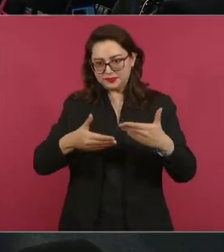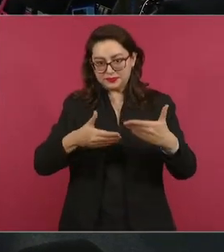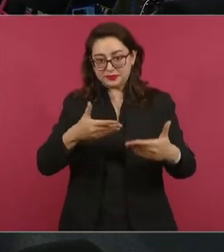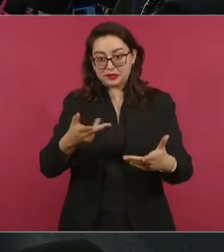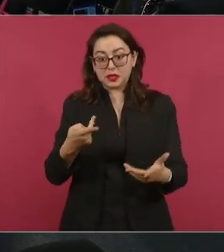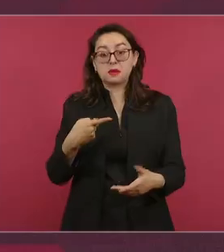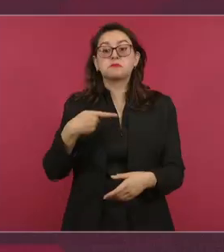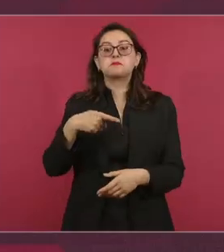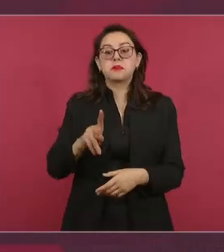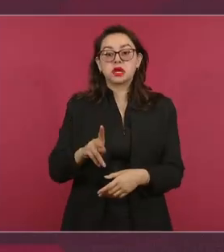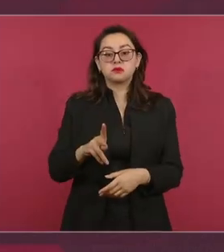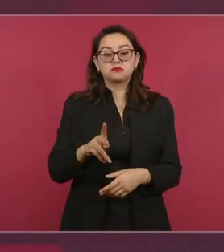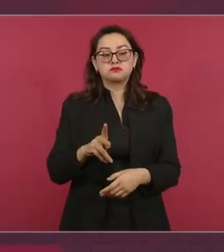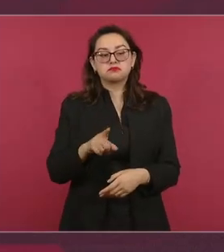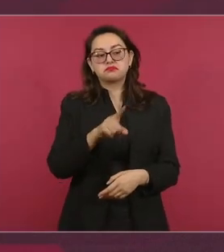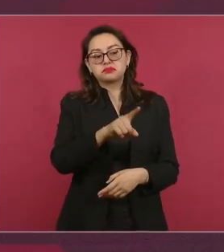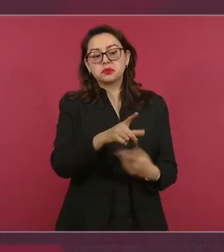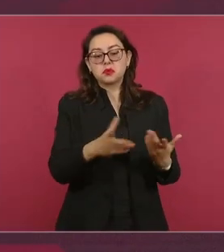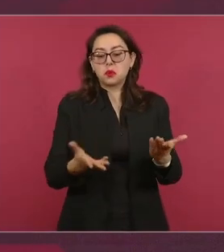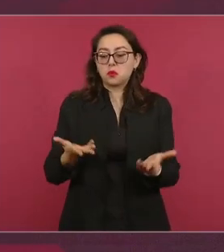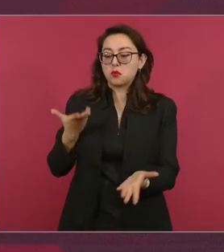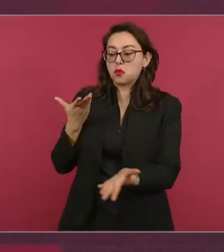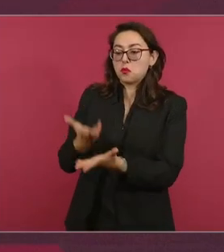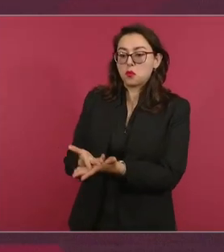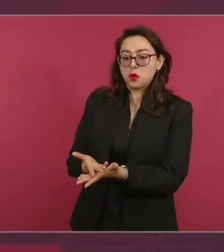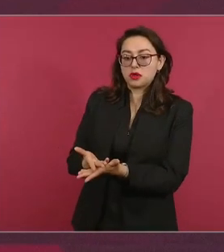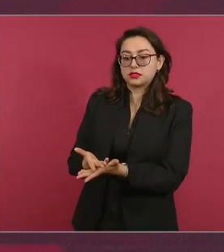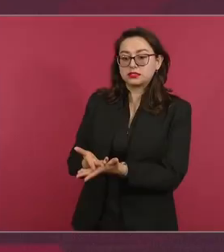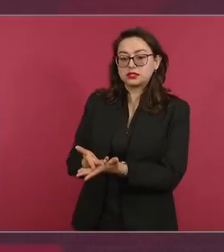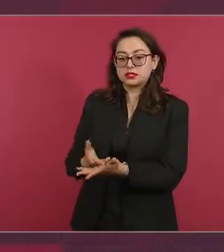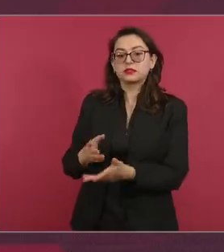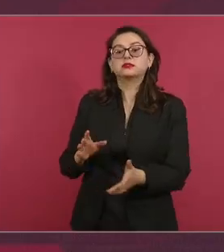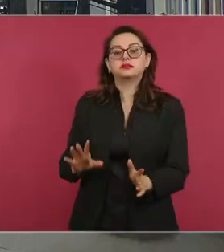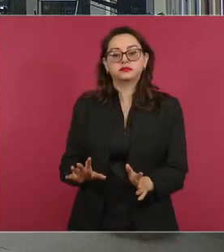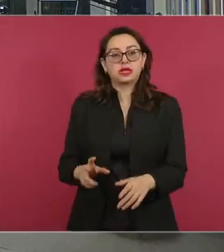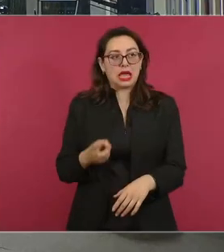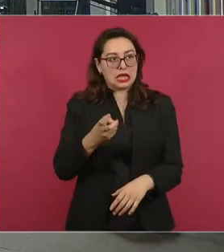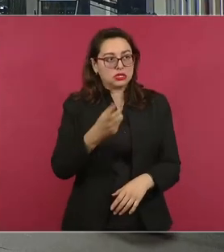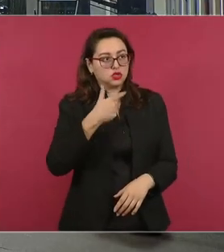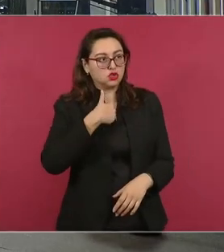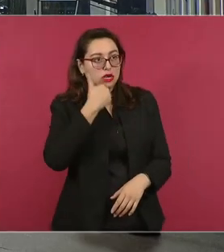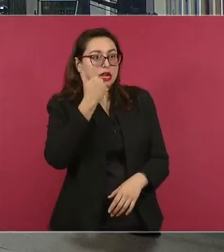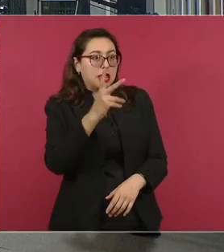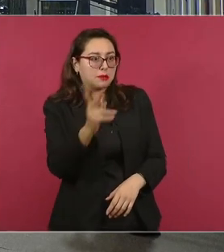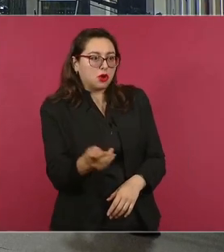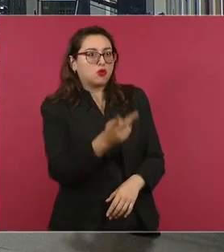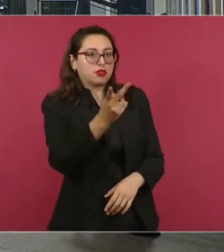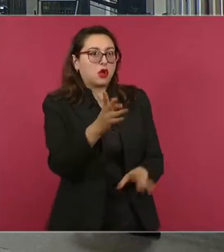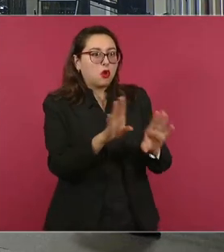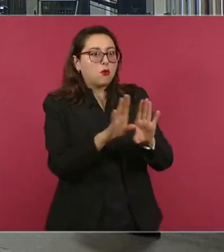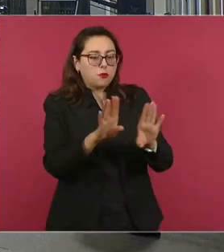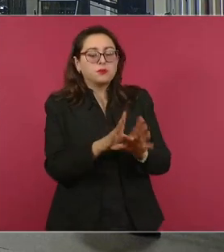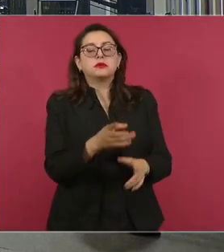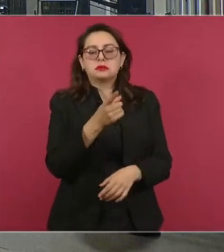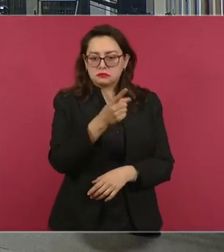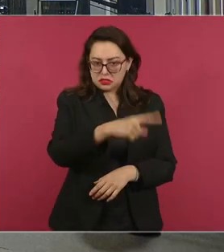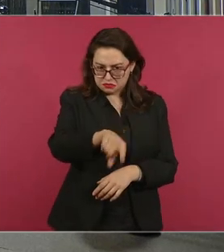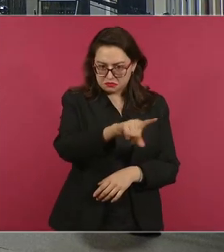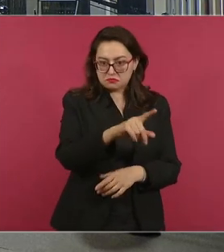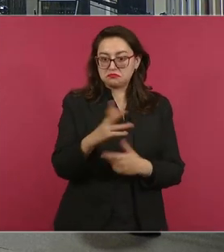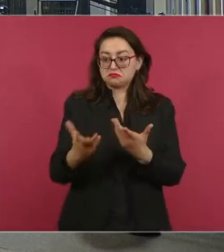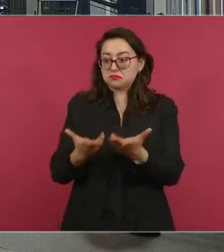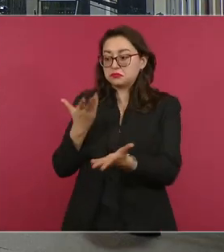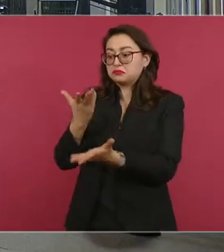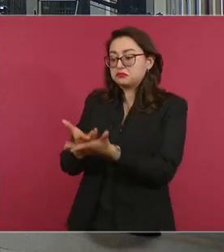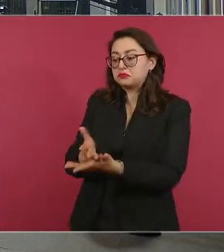se nos hizo una propuesta. Lo que le iba a preguntar, ¿cómo es que ahora se da este acuerdo? Sí, se nos hizo una propuesta de que